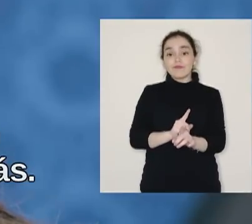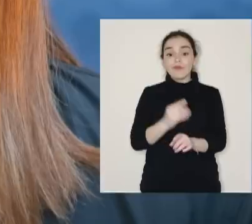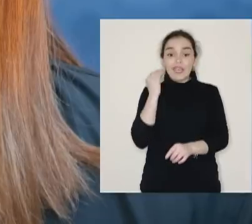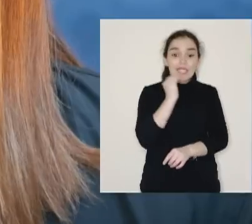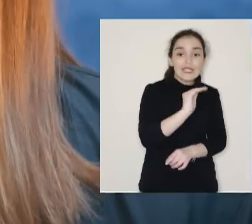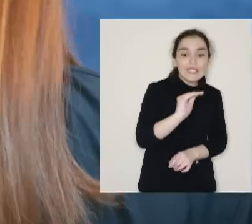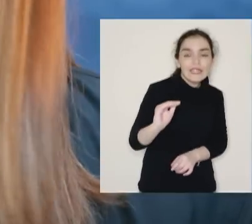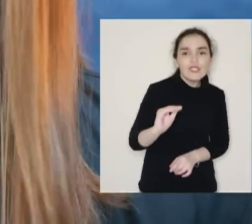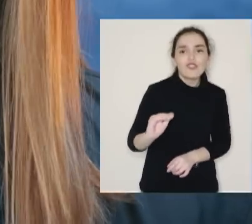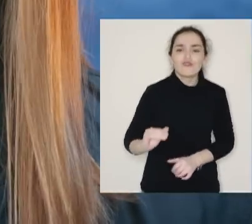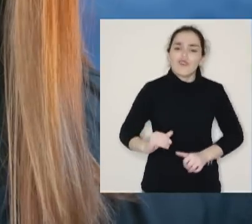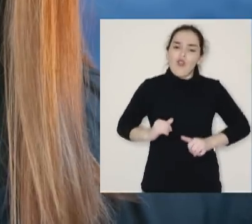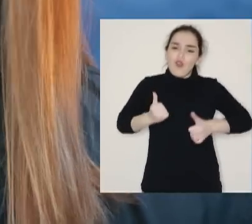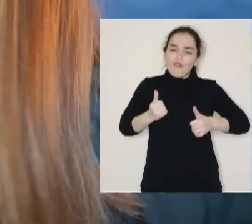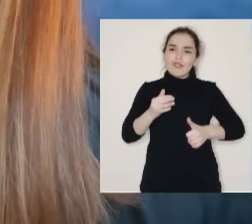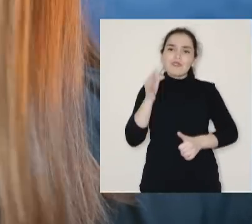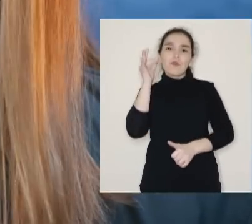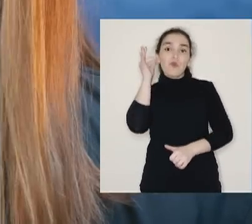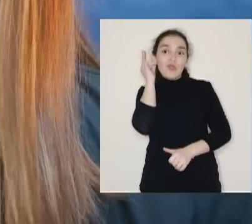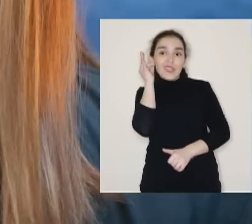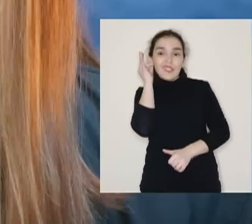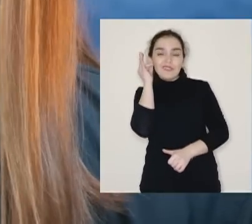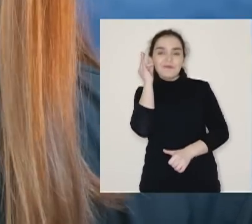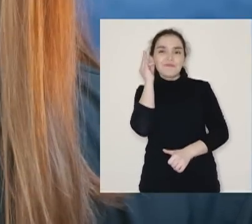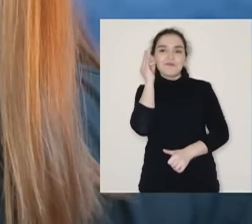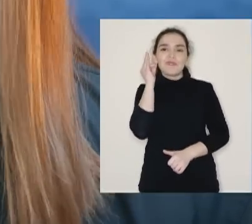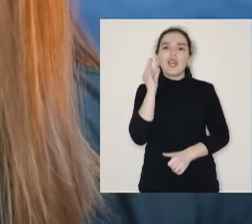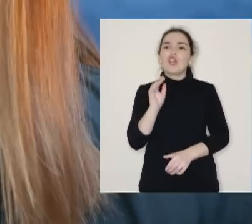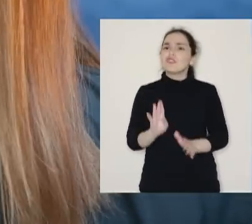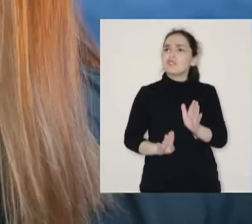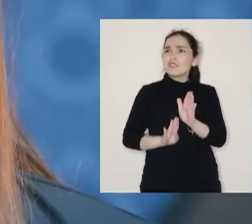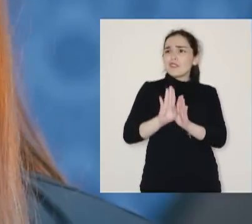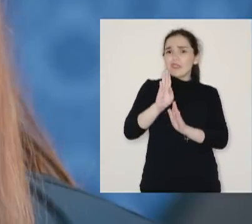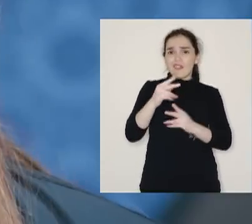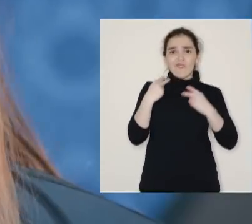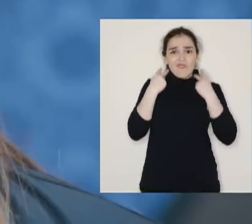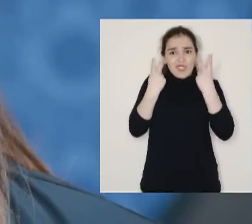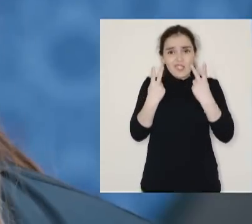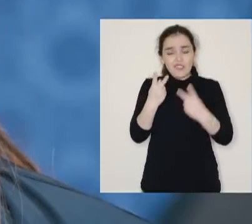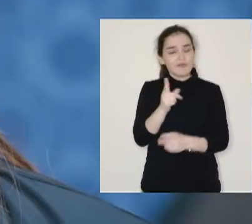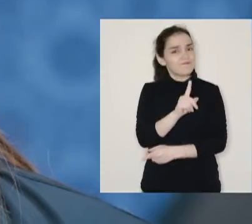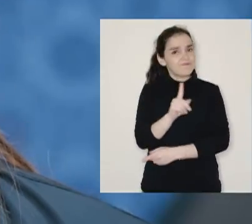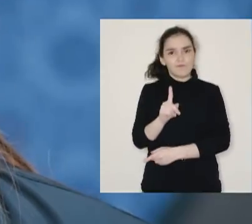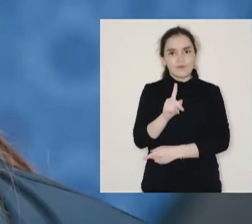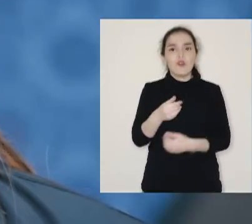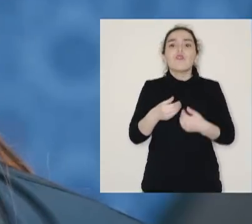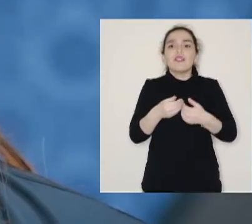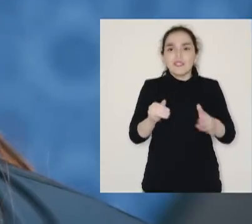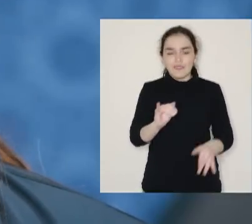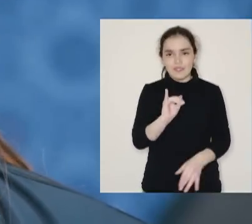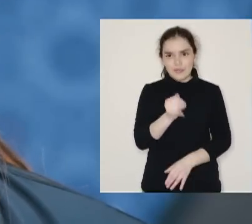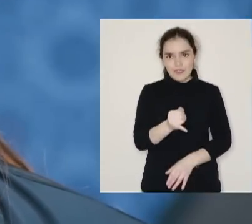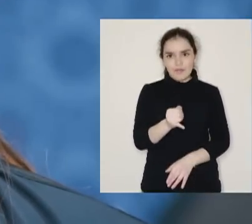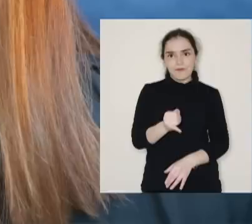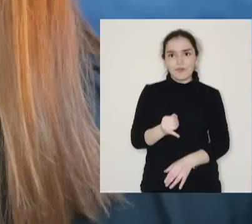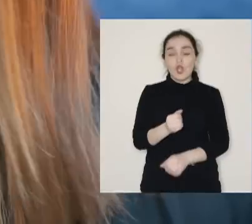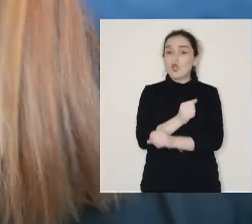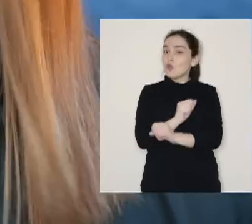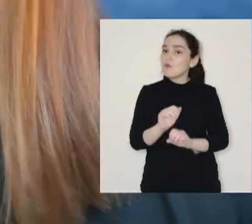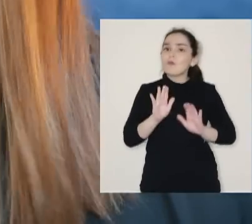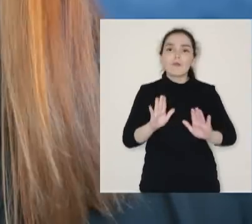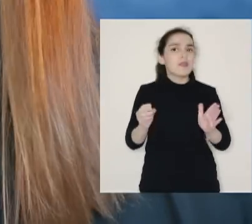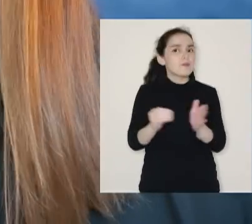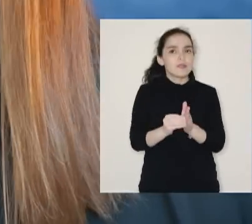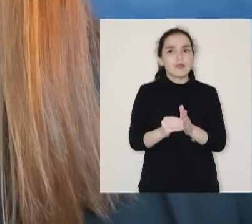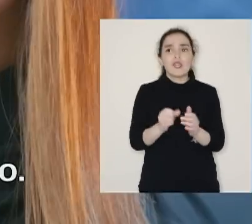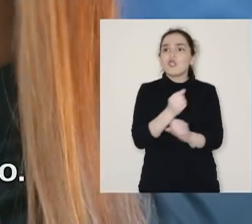atrás. En donde niñas, jóvenes, mujeres, adolescentes no crezcan valientes, sino libres. No